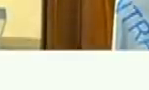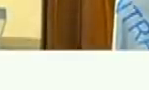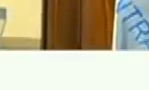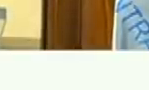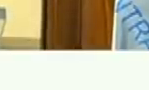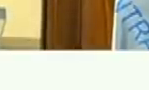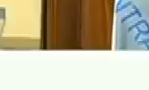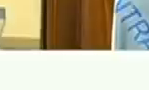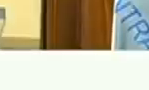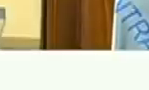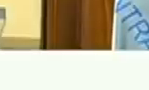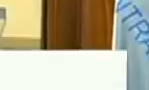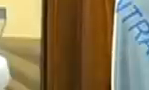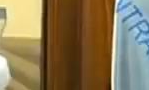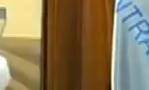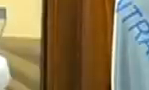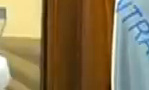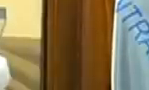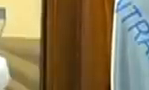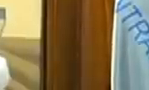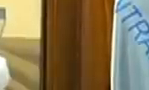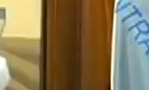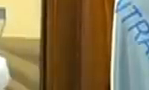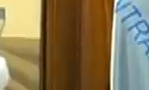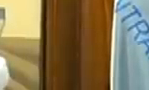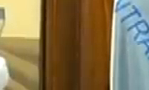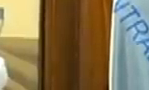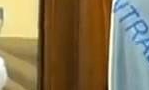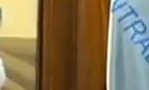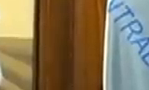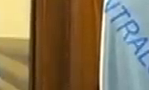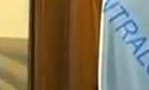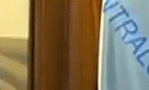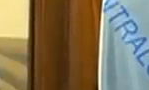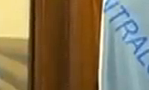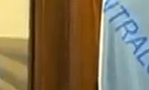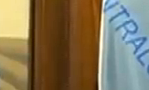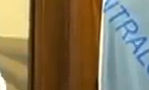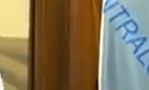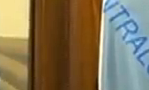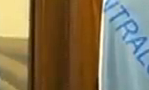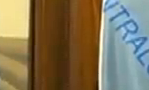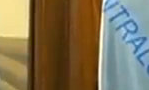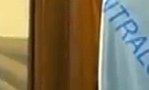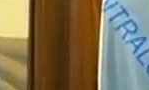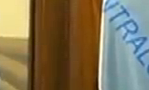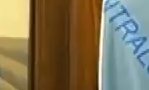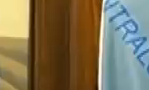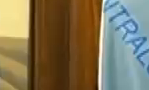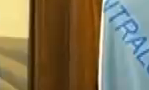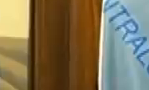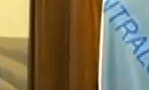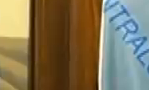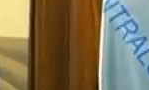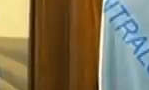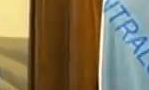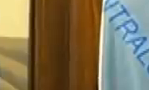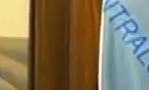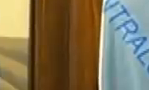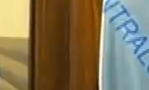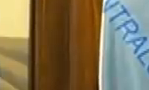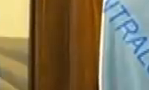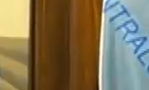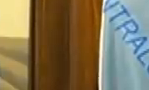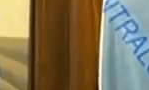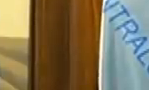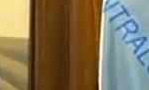denunciado ante instancias internacionales, especialmente en la Convención de la ONU,